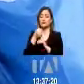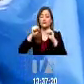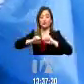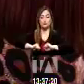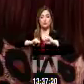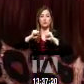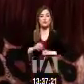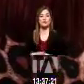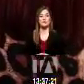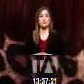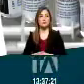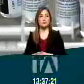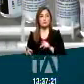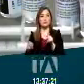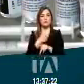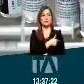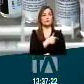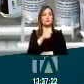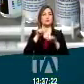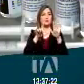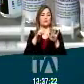al primer momento del plan de vacunación, son